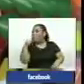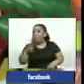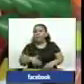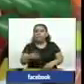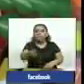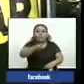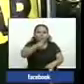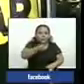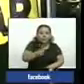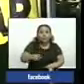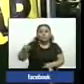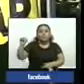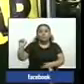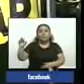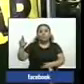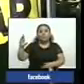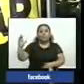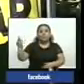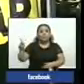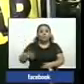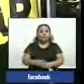Para Noticiero Hechos, Eric Alfaro.